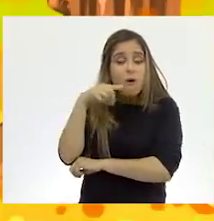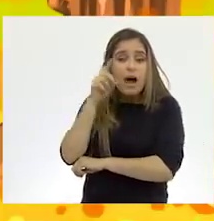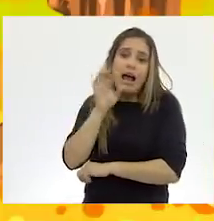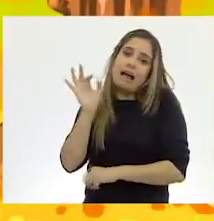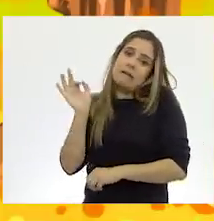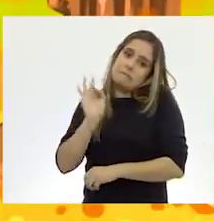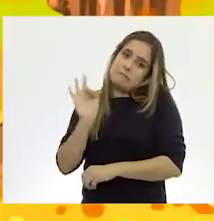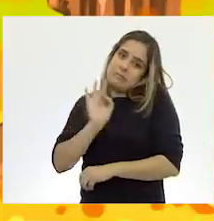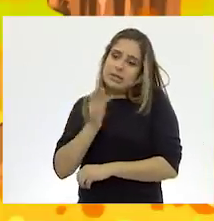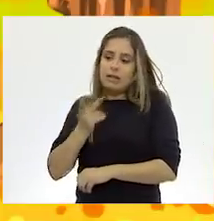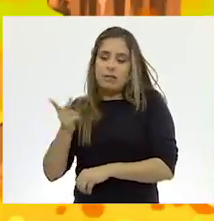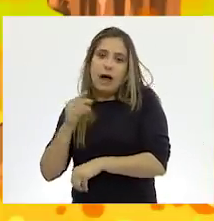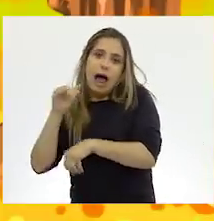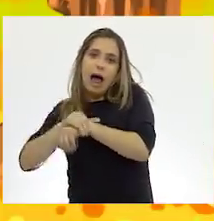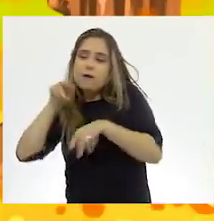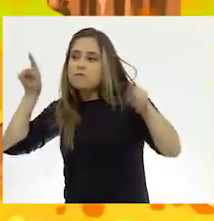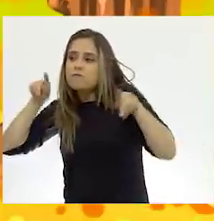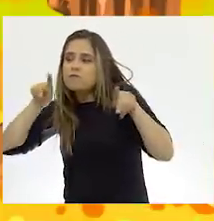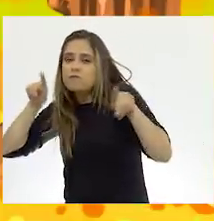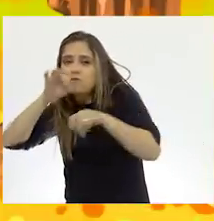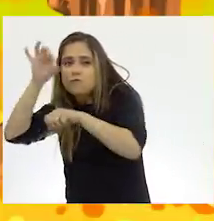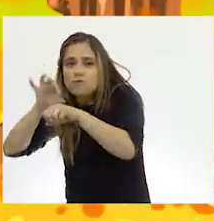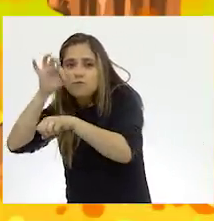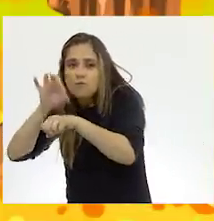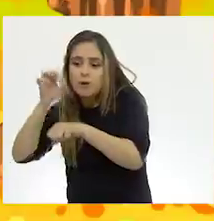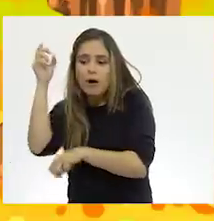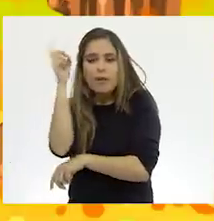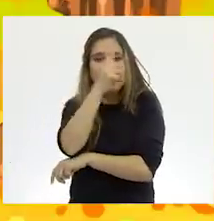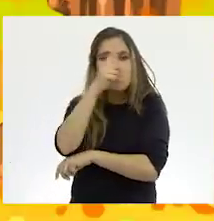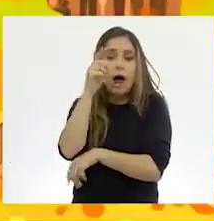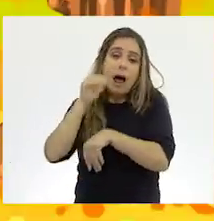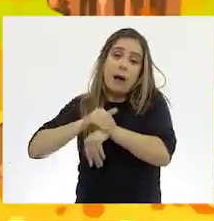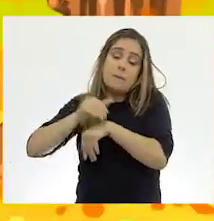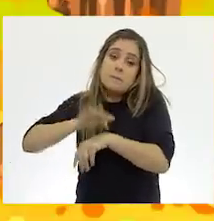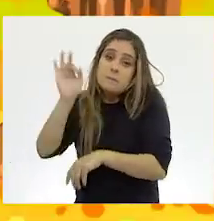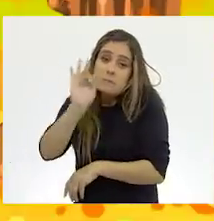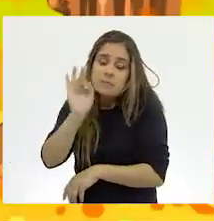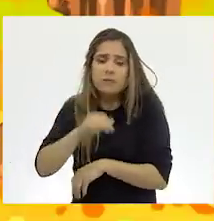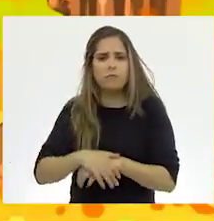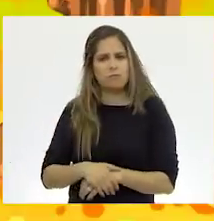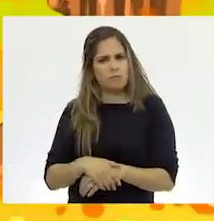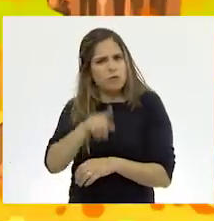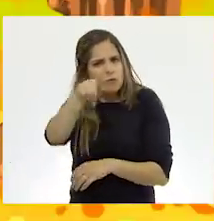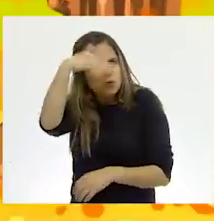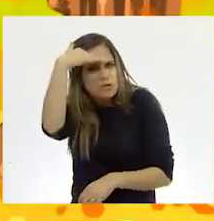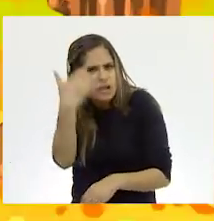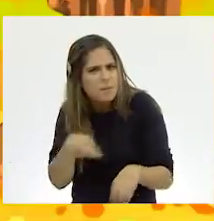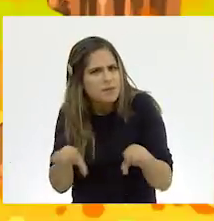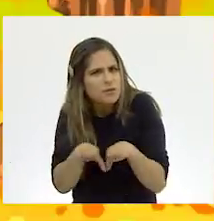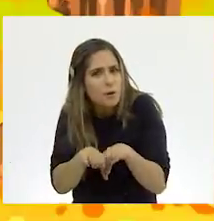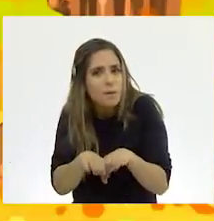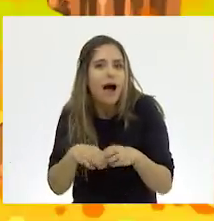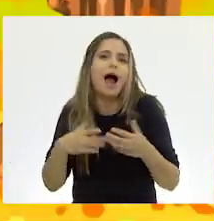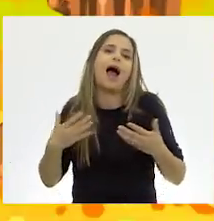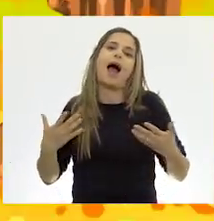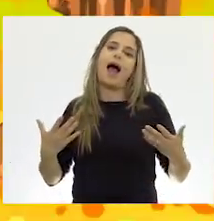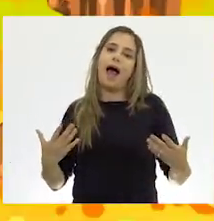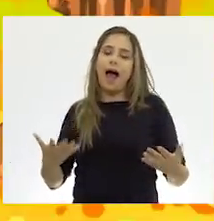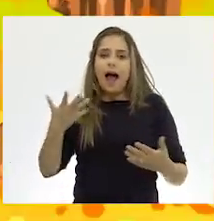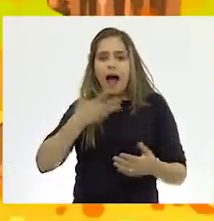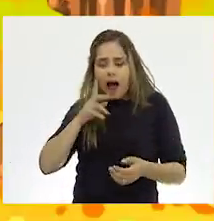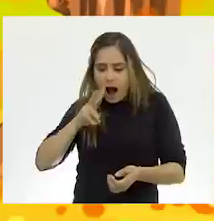ellas. ¿Cómo lo sabemos? Ah, porque se han encontrado piezas de ámbar que tienen